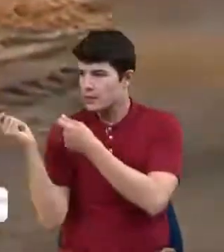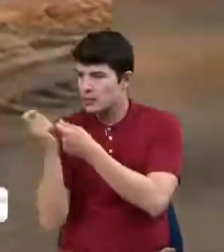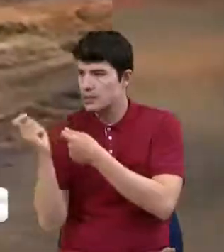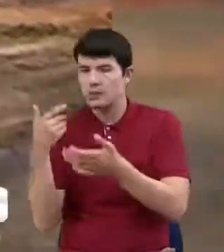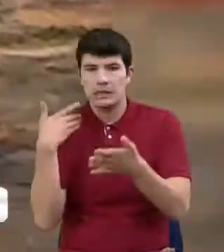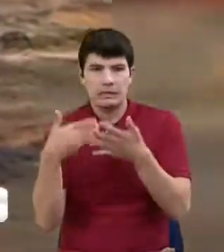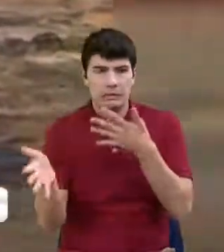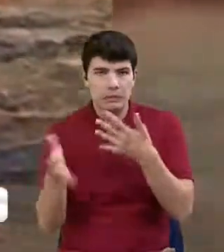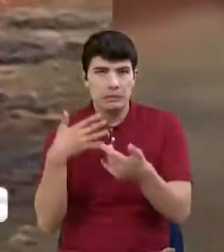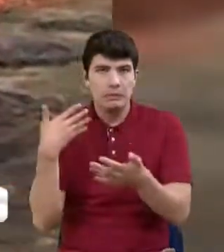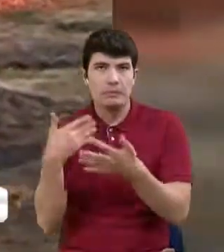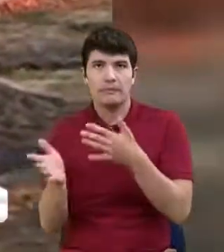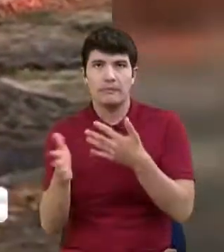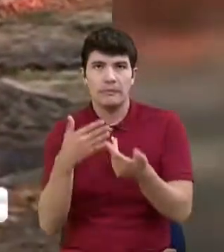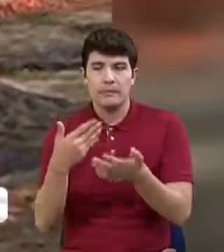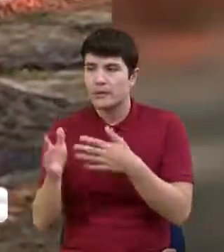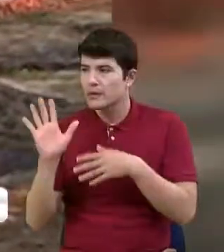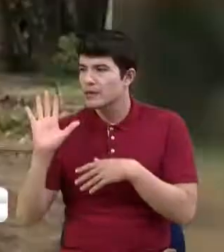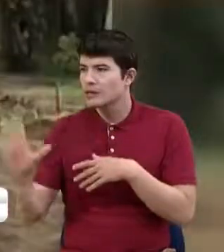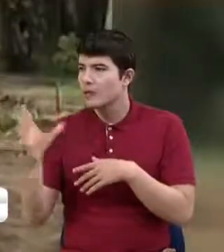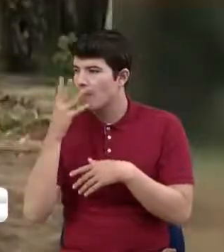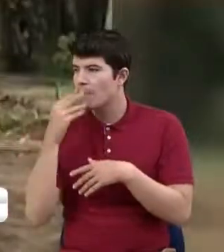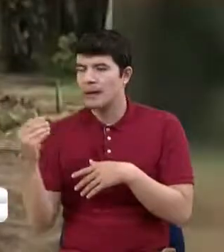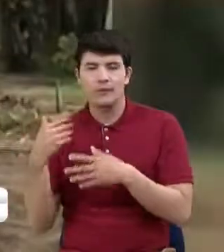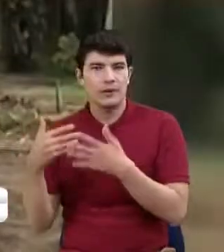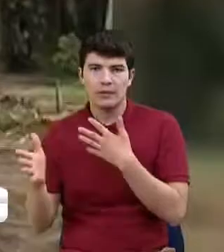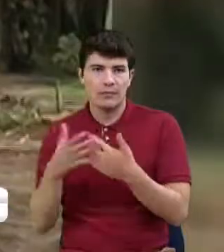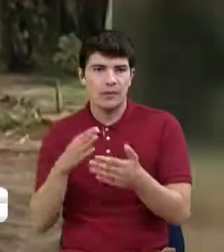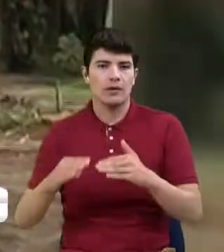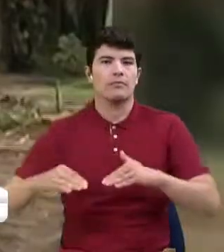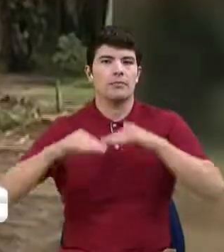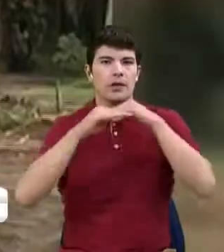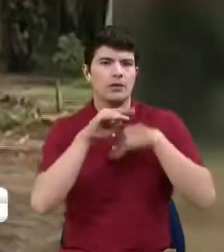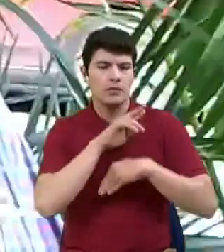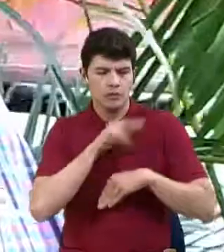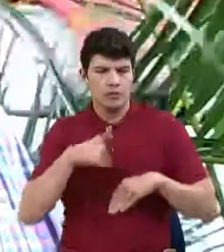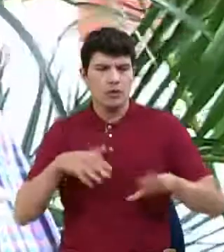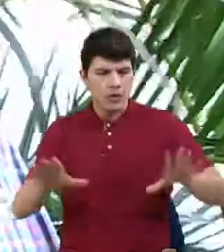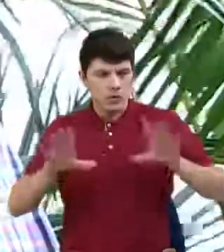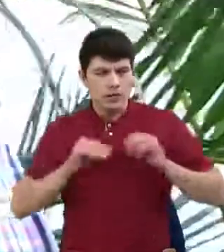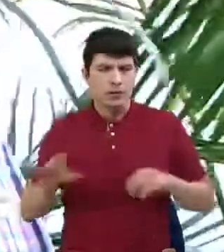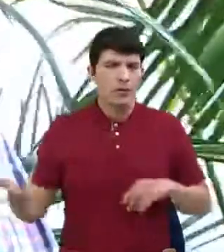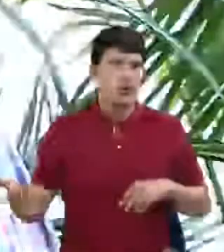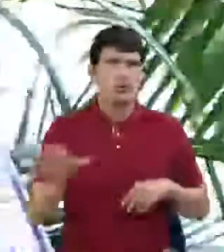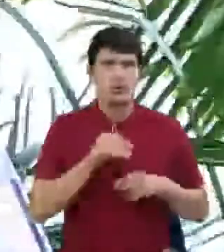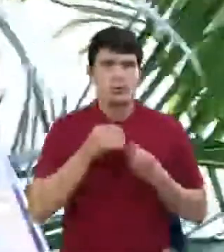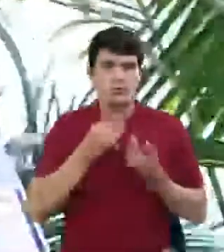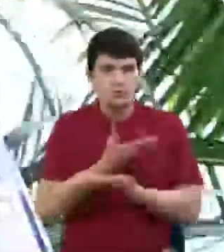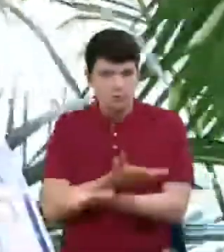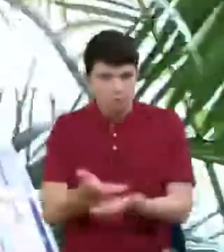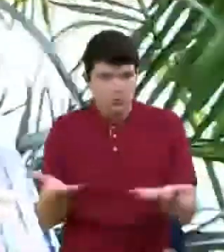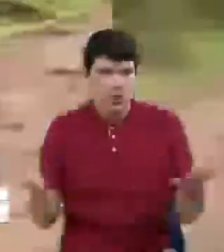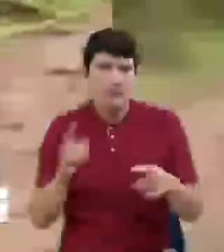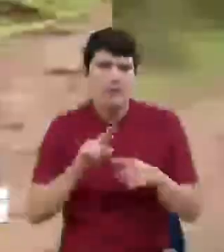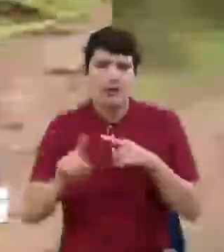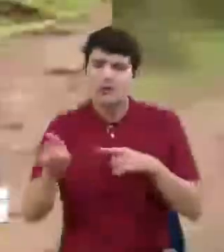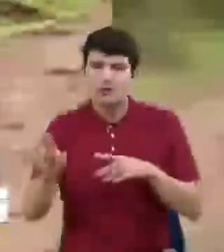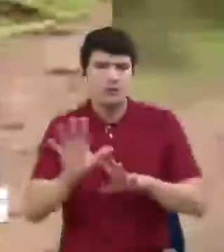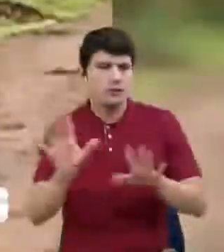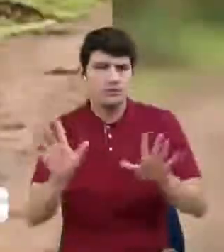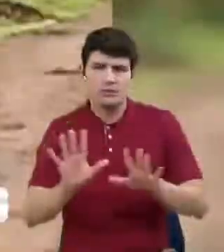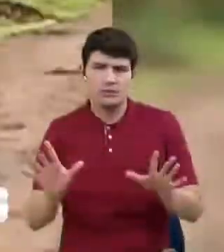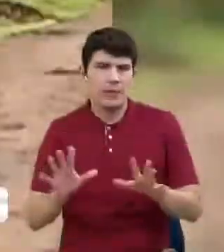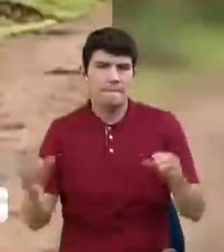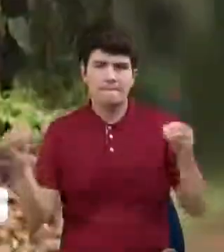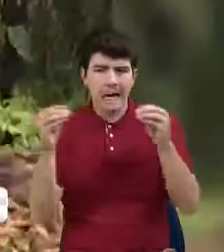sean ex delincuentes estamos dispuestos a recibirlos a todos con los brazos abiertos siempre y cuando en delinquir las